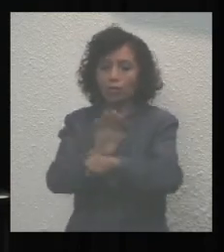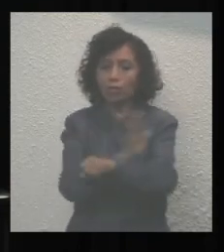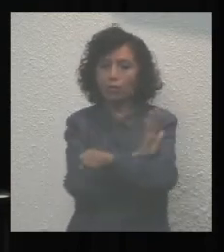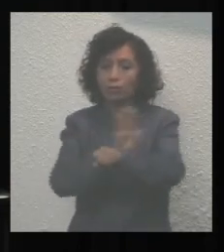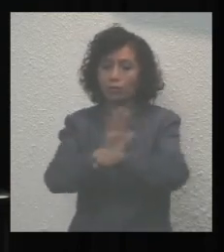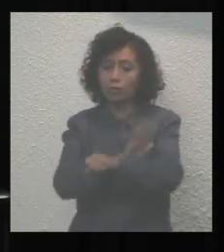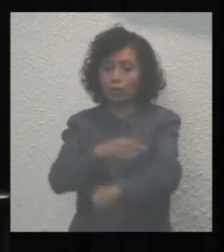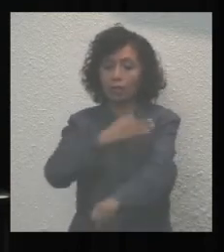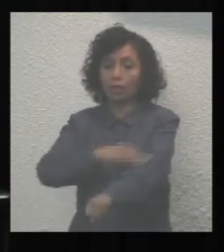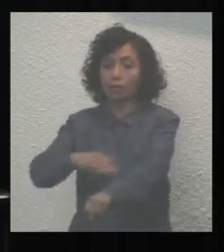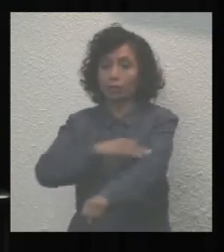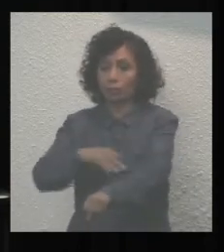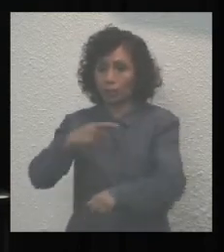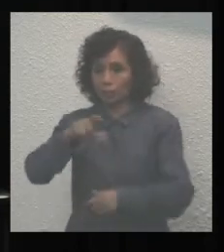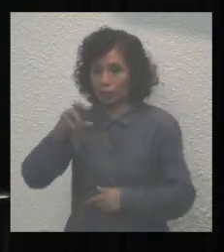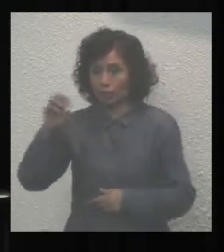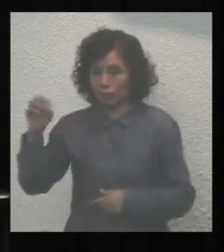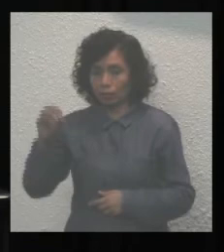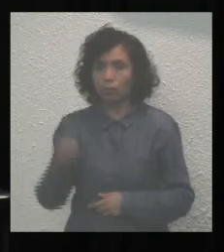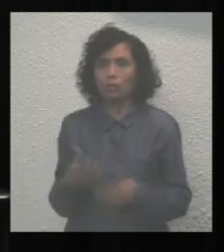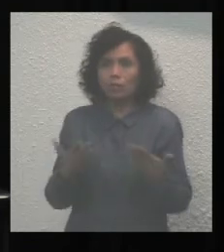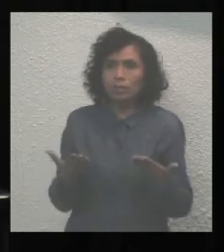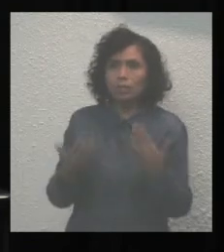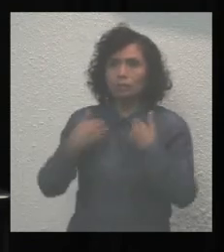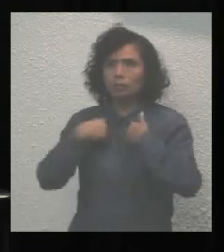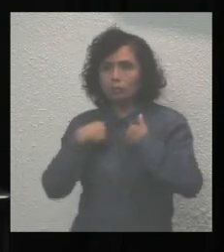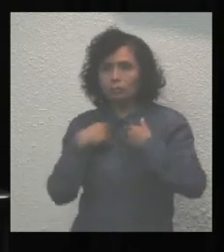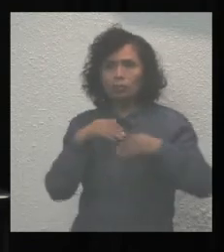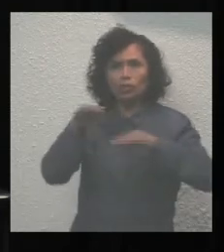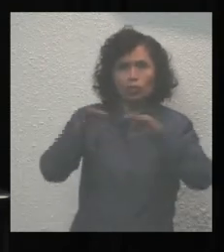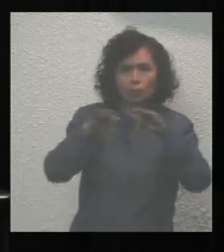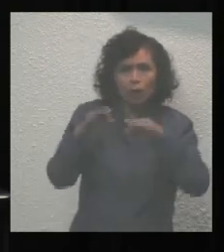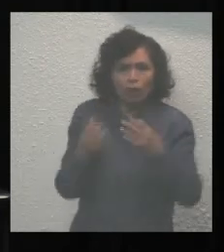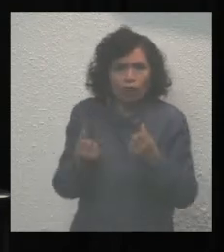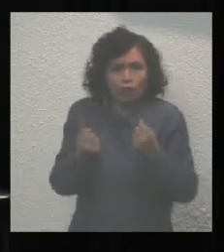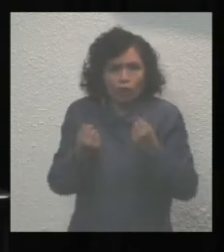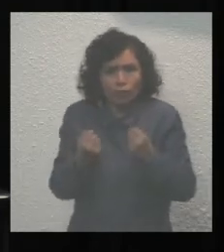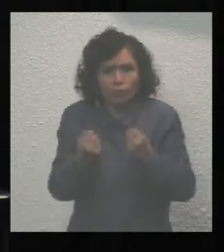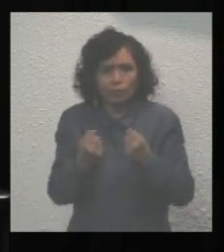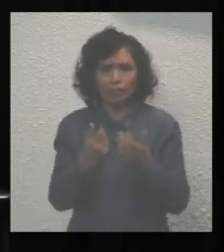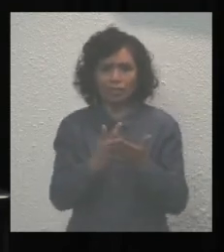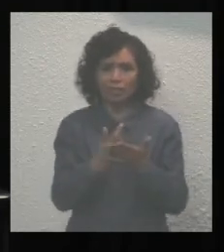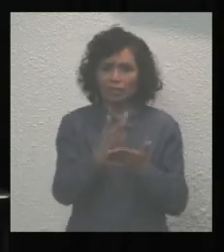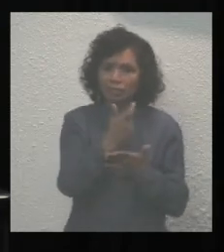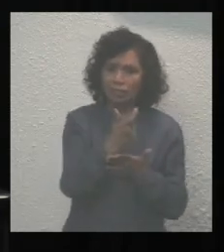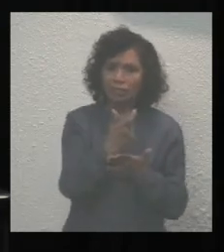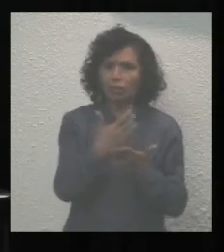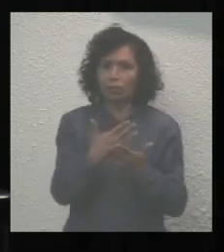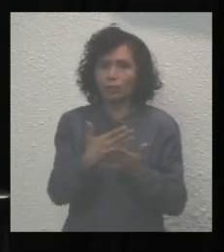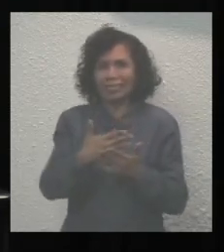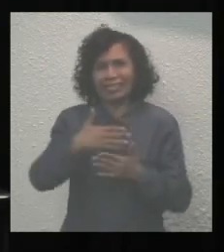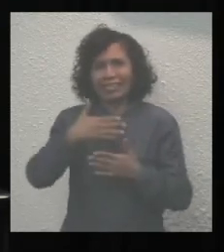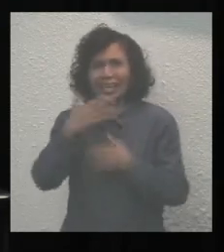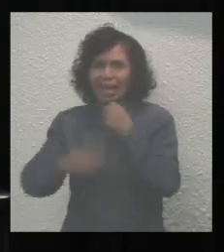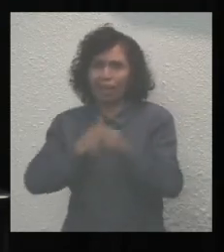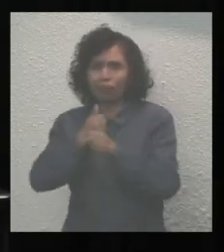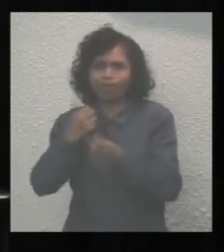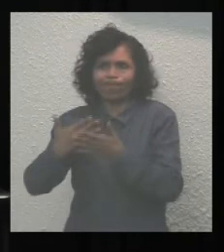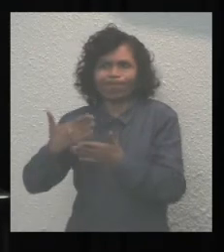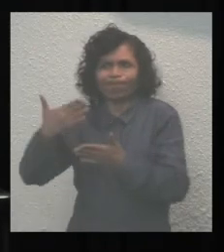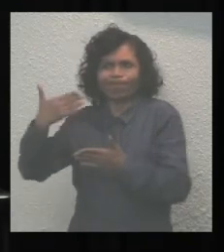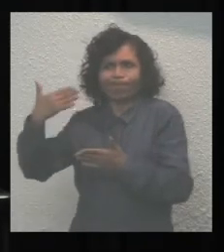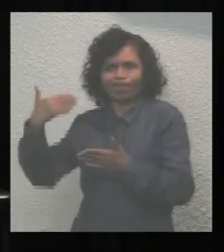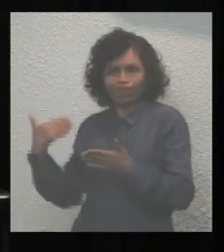y desde esta perspectiva trabajar fuertemente en la deuda pública generada en las administraciones pasadas